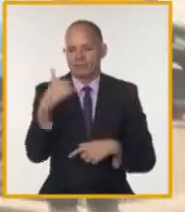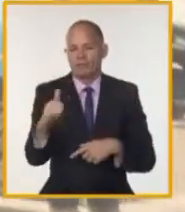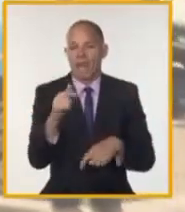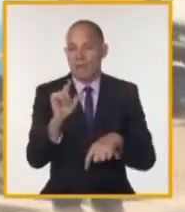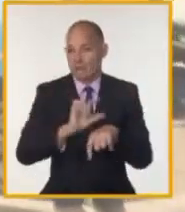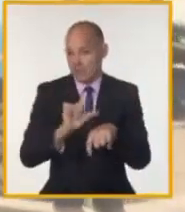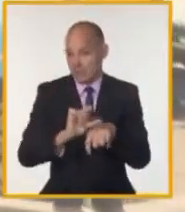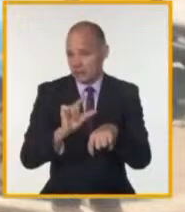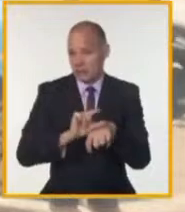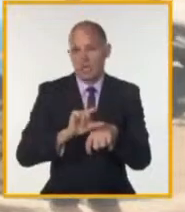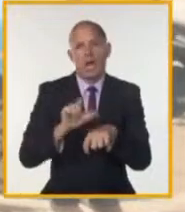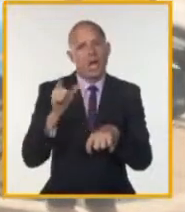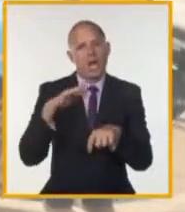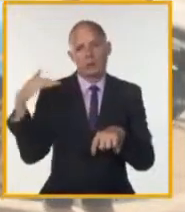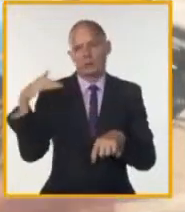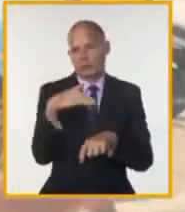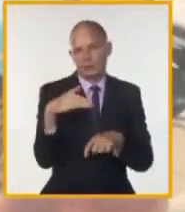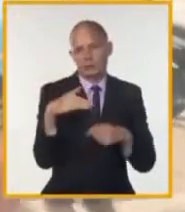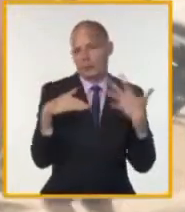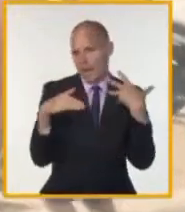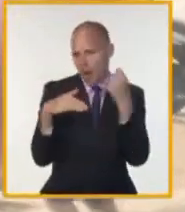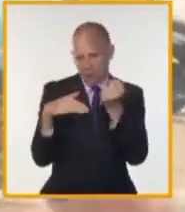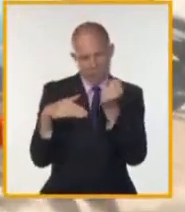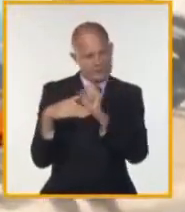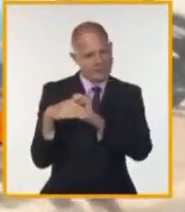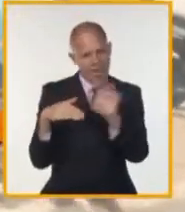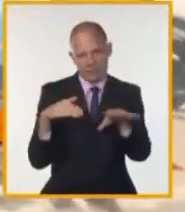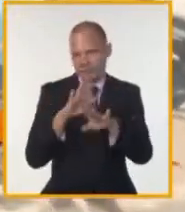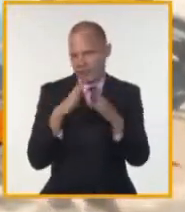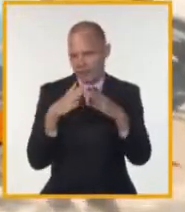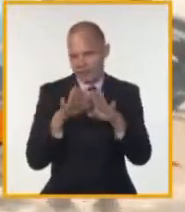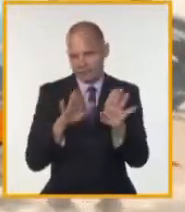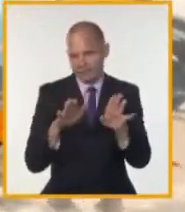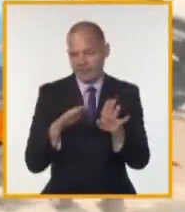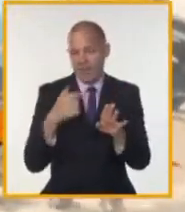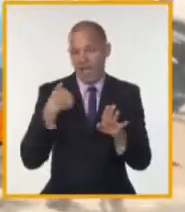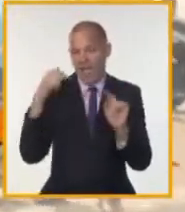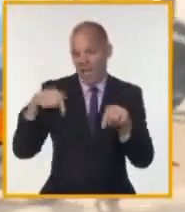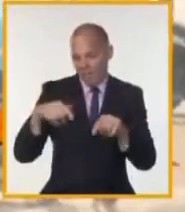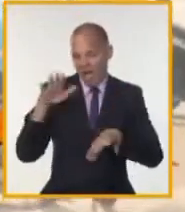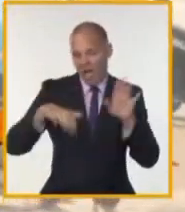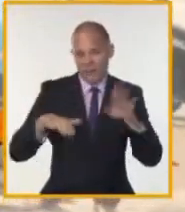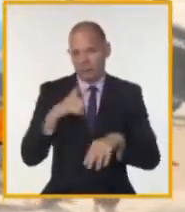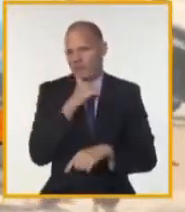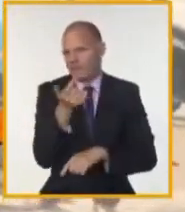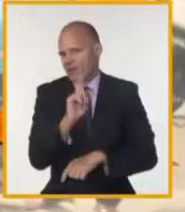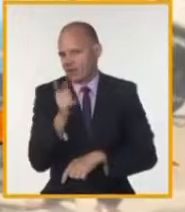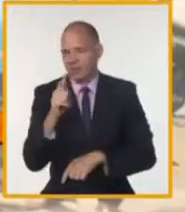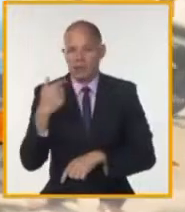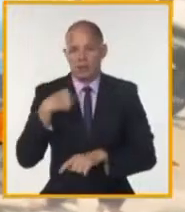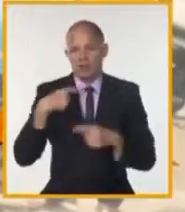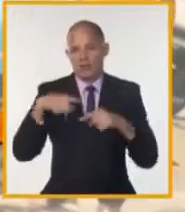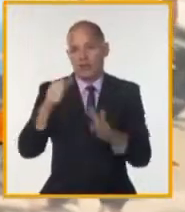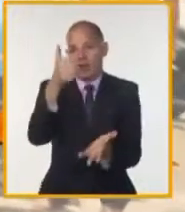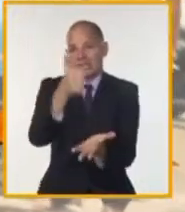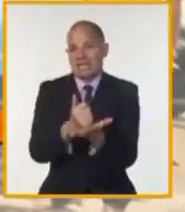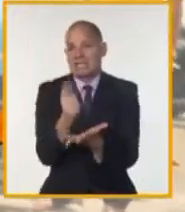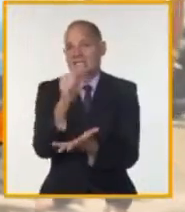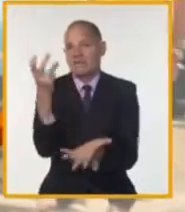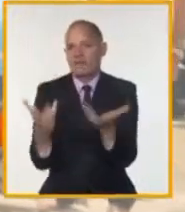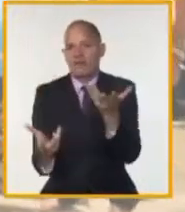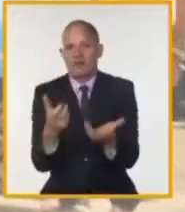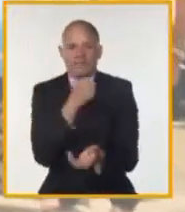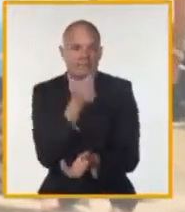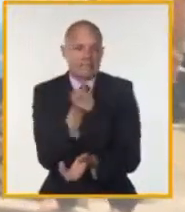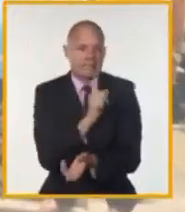tenemos que ir a otros lugares. Hemos tenido que ir a las aguas, yo misma he tenido que ir a Cienfuegos y he virado en horas de la madrugada y ahí está ese taxista esperándome.